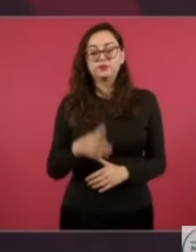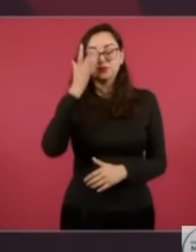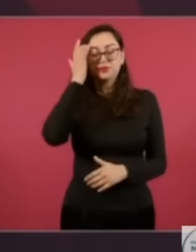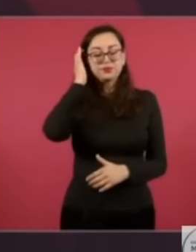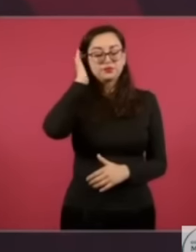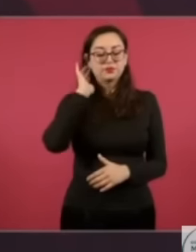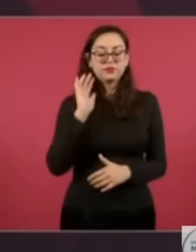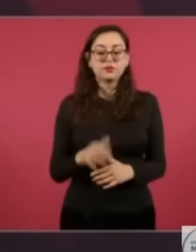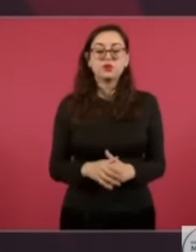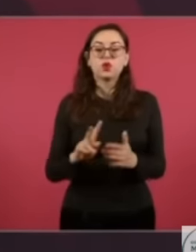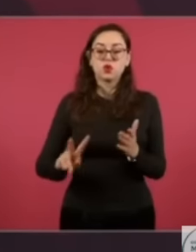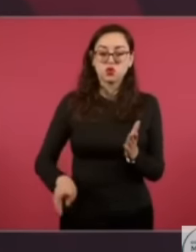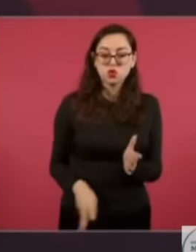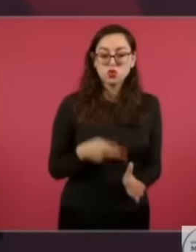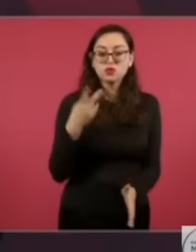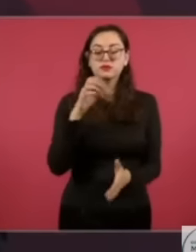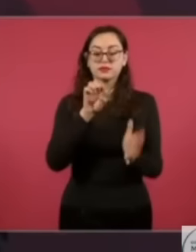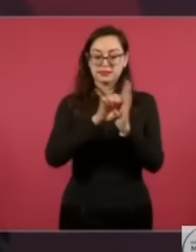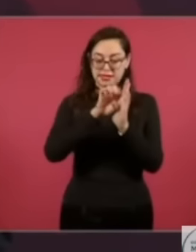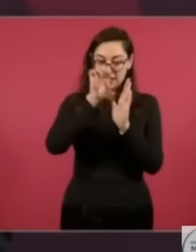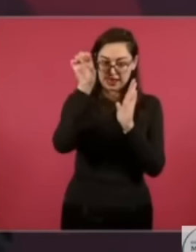Cuando llegamos,